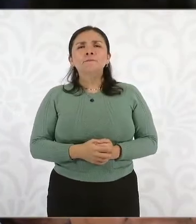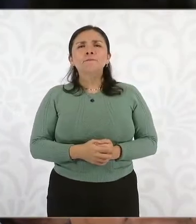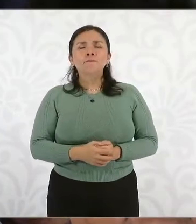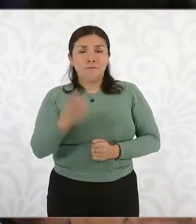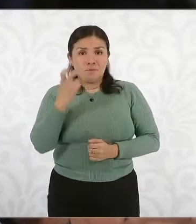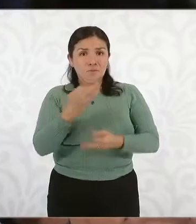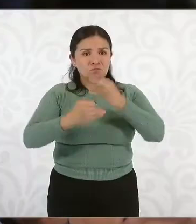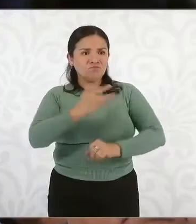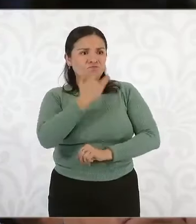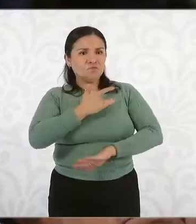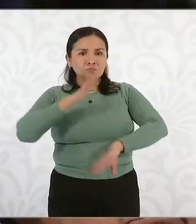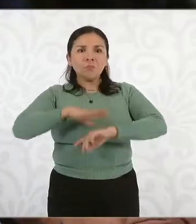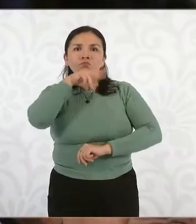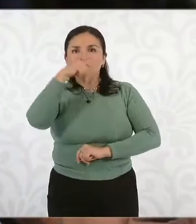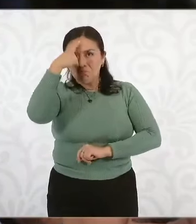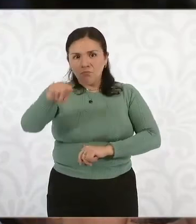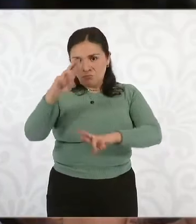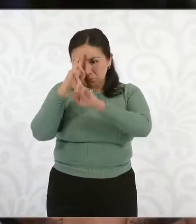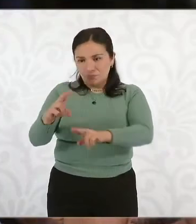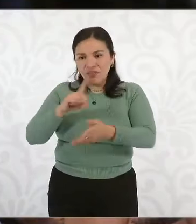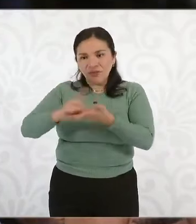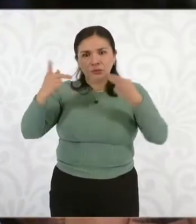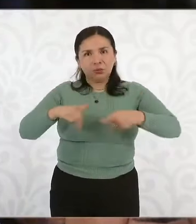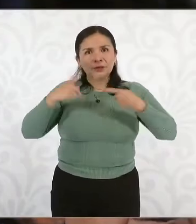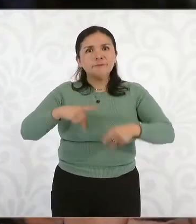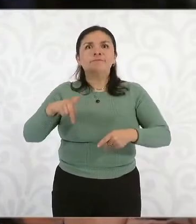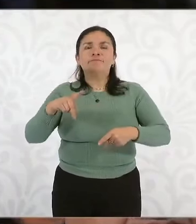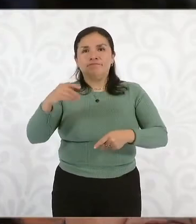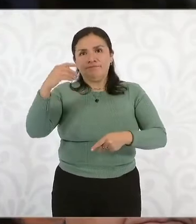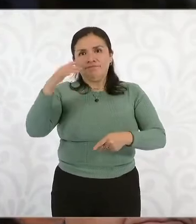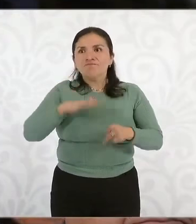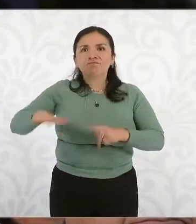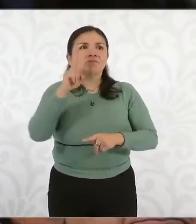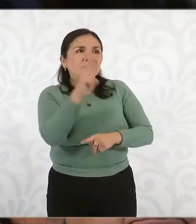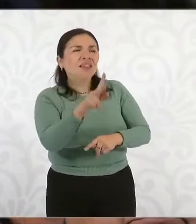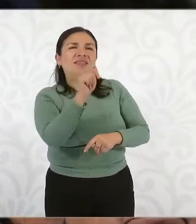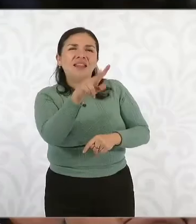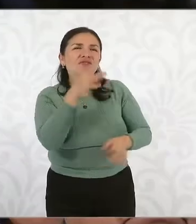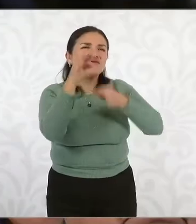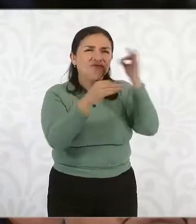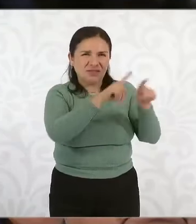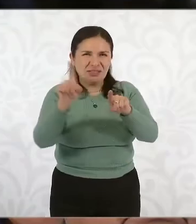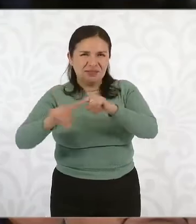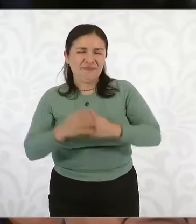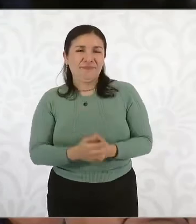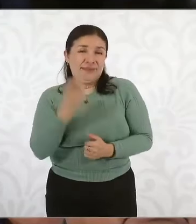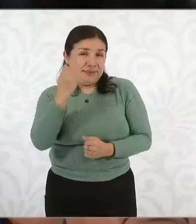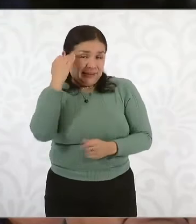todos preocupados por los derechos de las audiencias. Y en este tramo de época, de un cuarto de